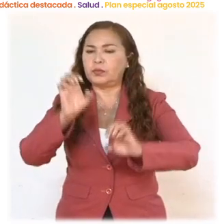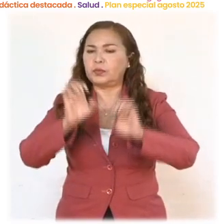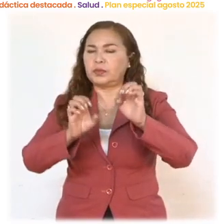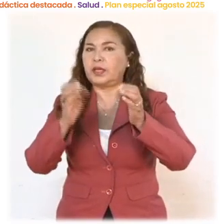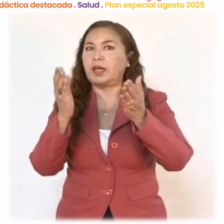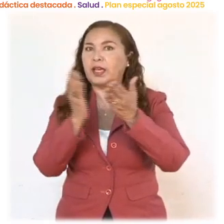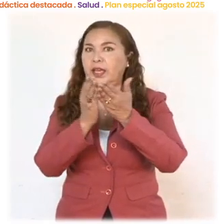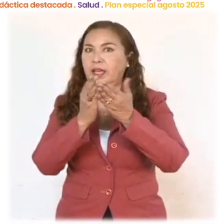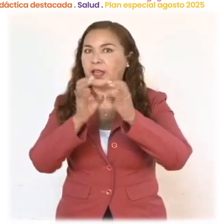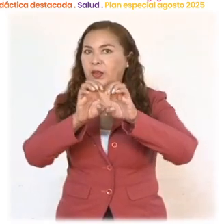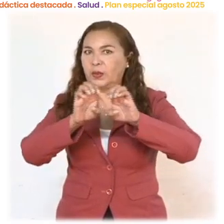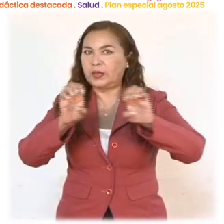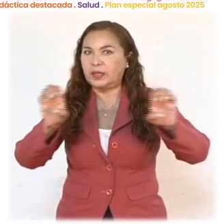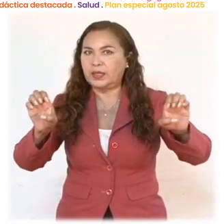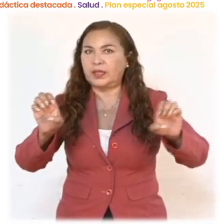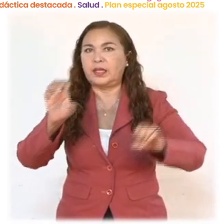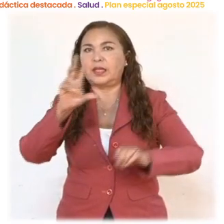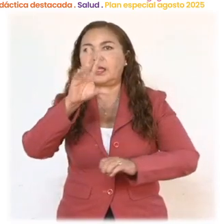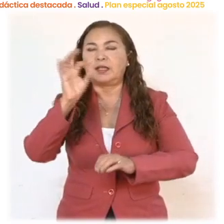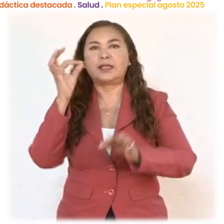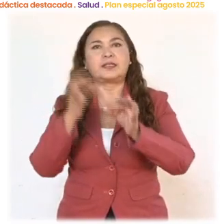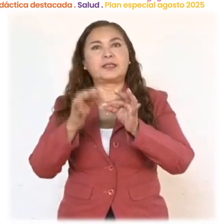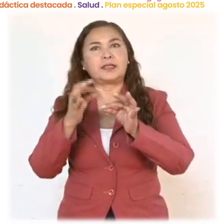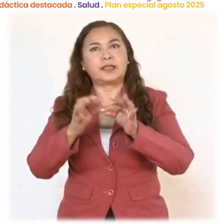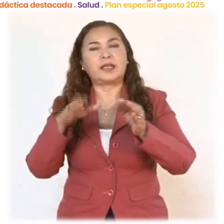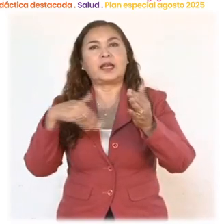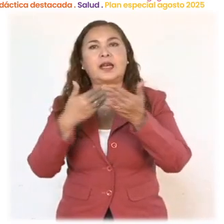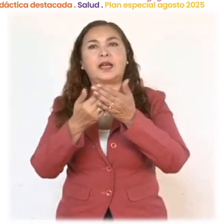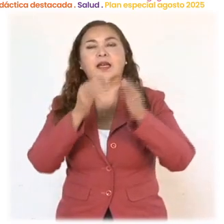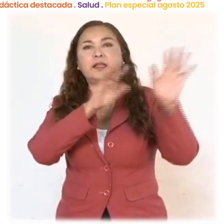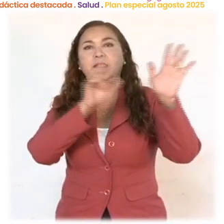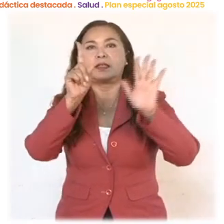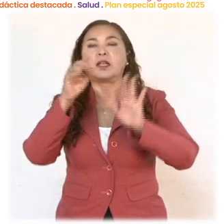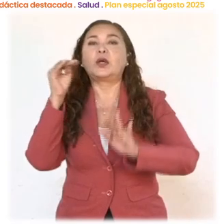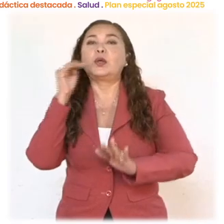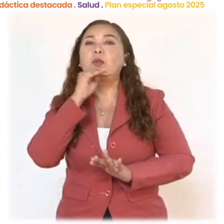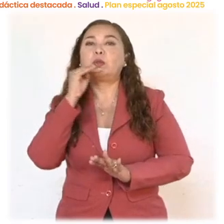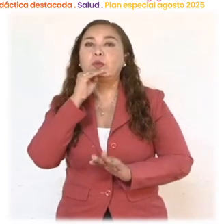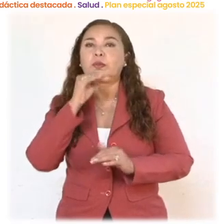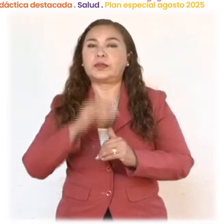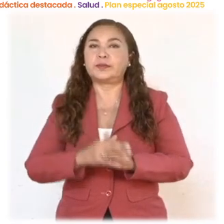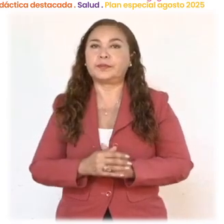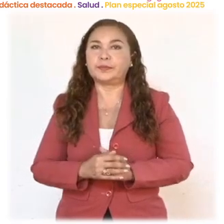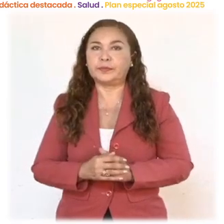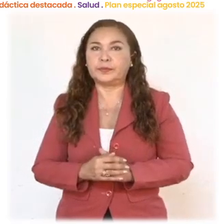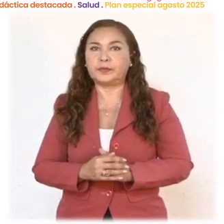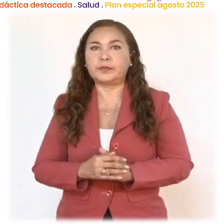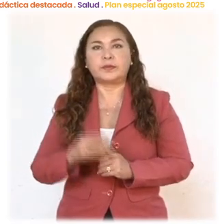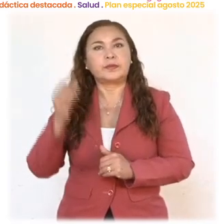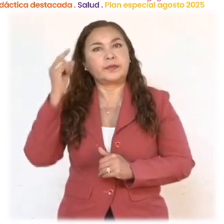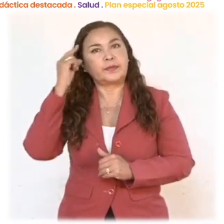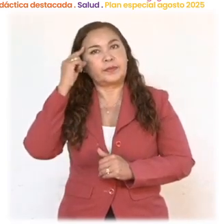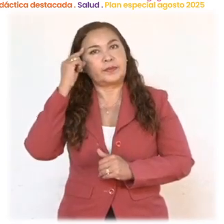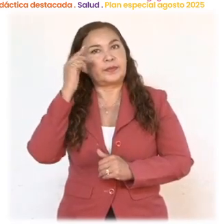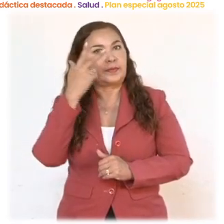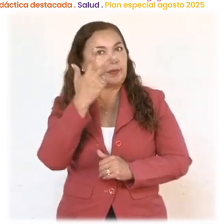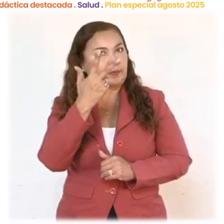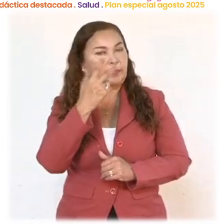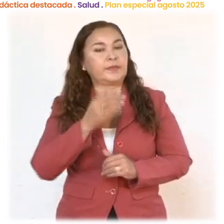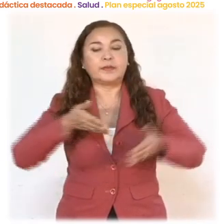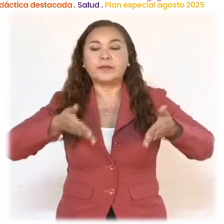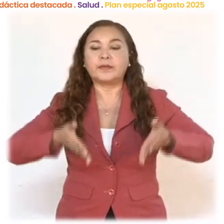diagnóstico educativo 30 de septiembre al 16 de día